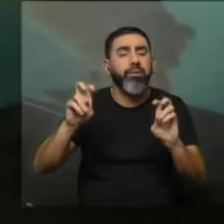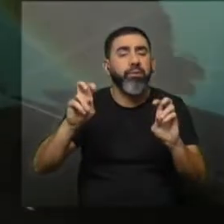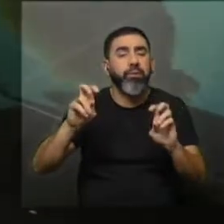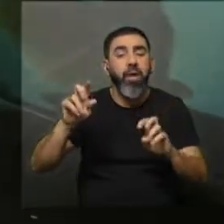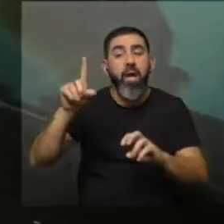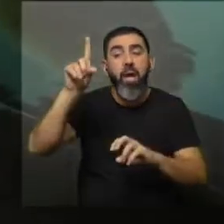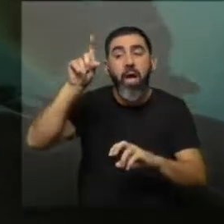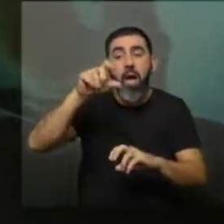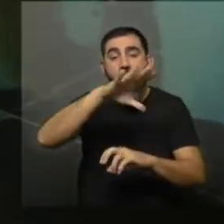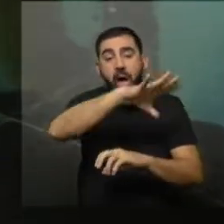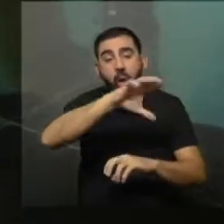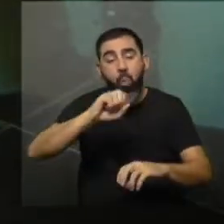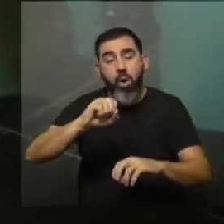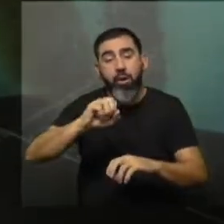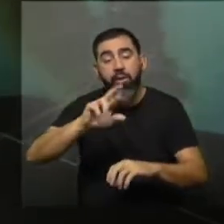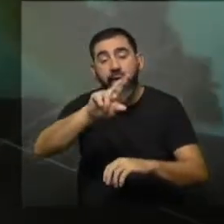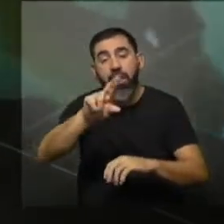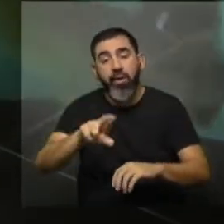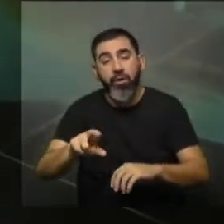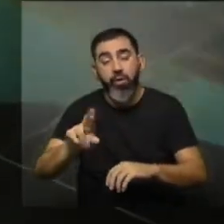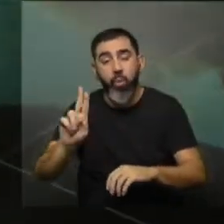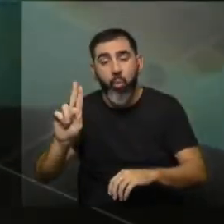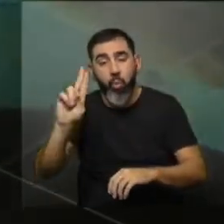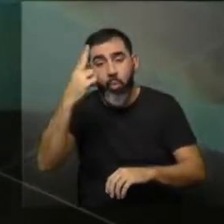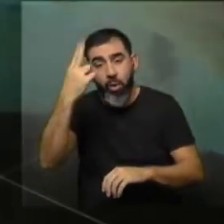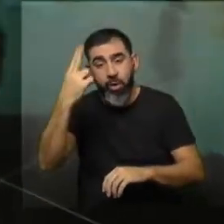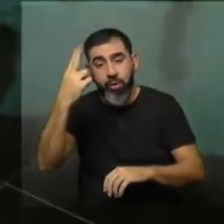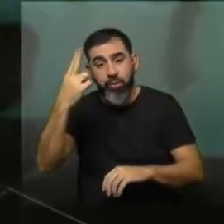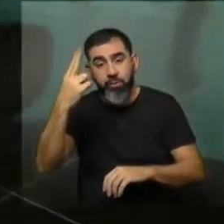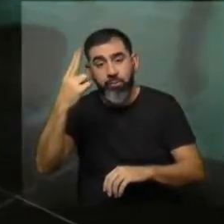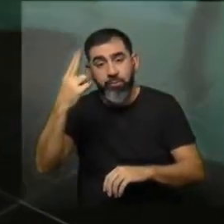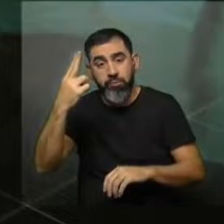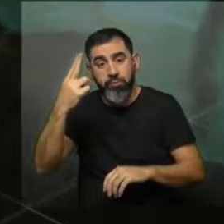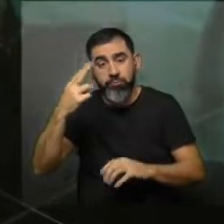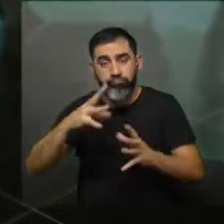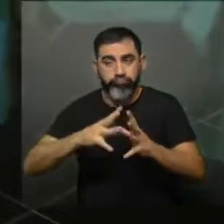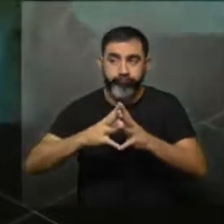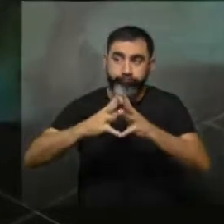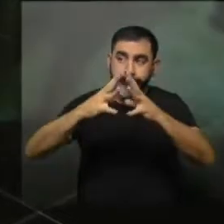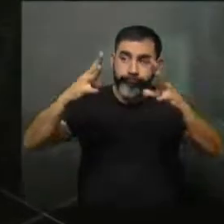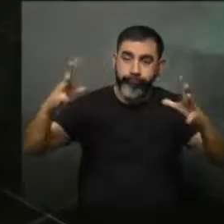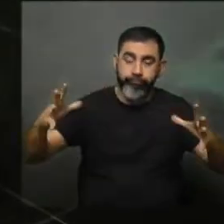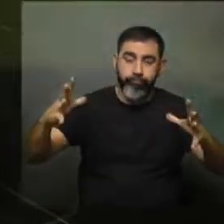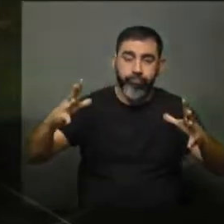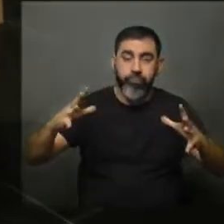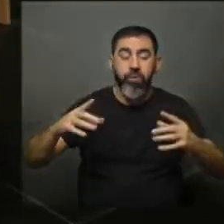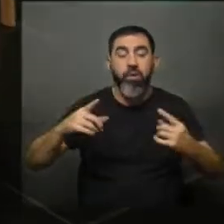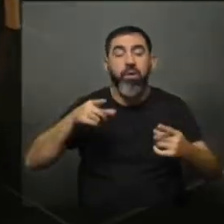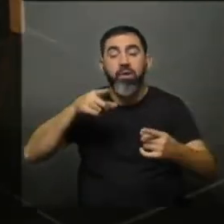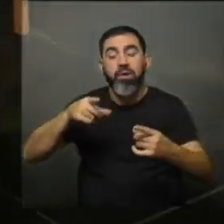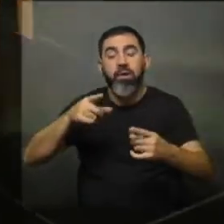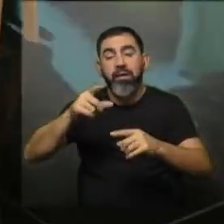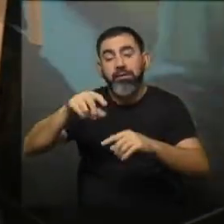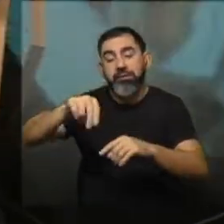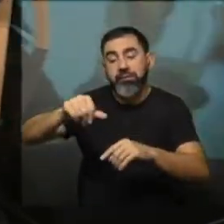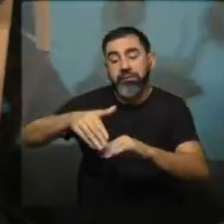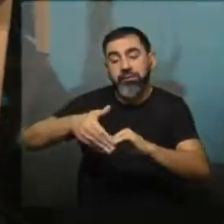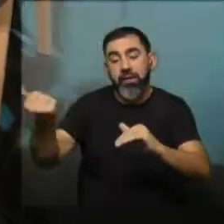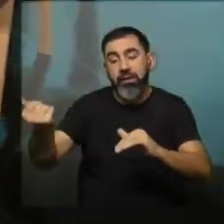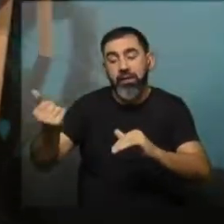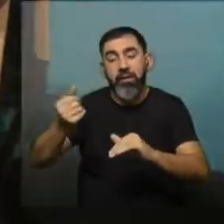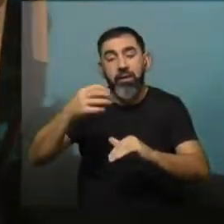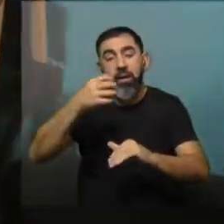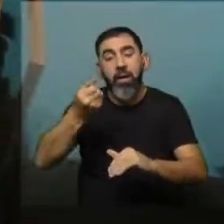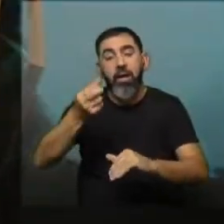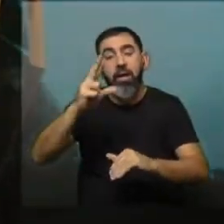agua, por ejemplo, de un río como el río Uruguay, con un acueducto de gran tamaño, apostar a una desalinizadora como la de